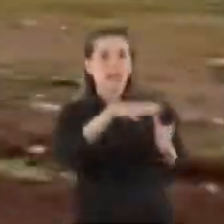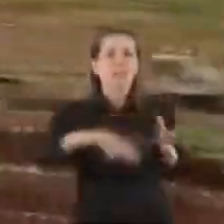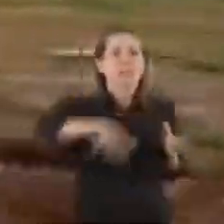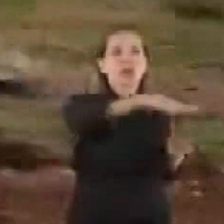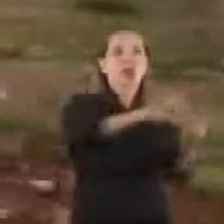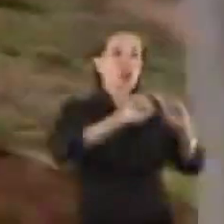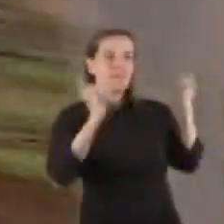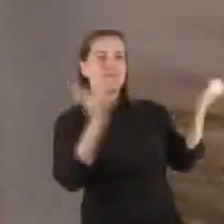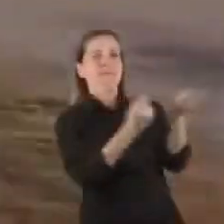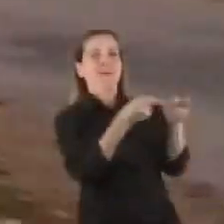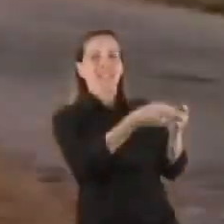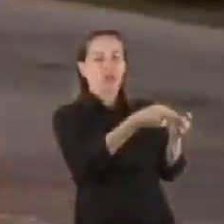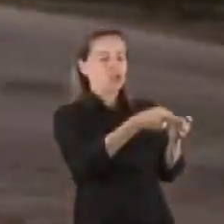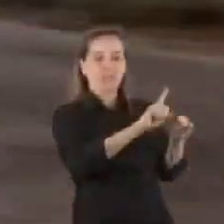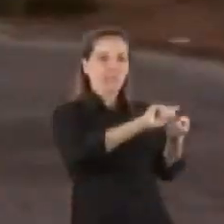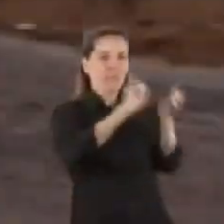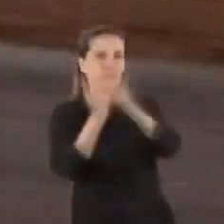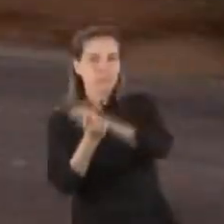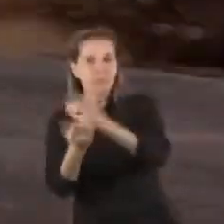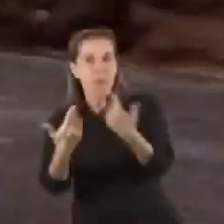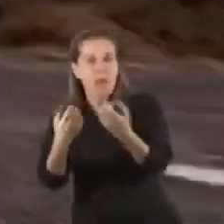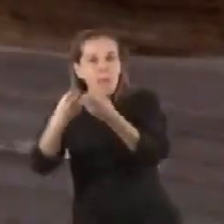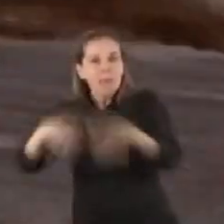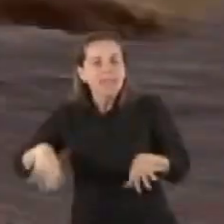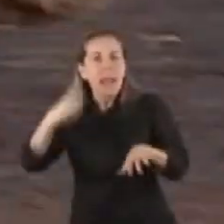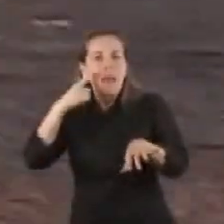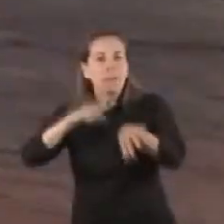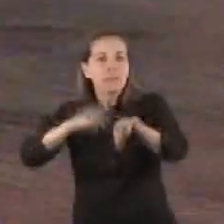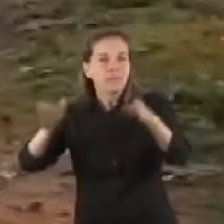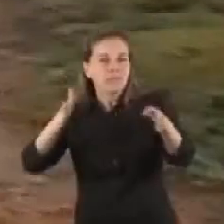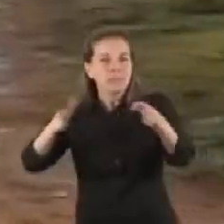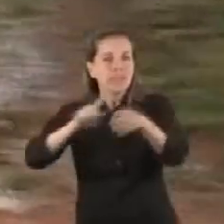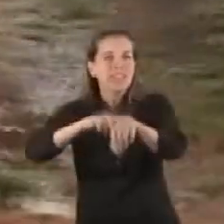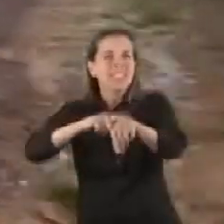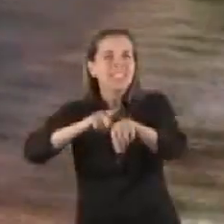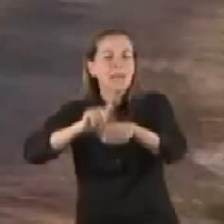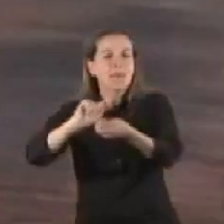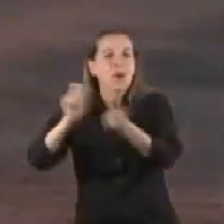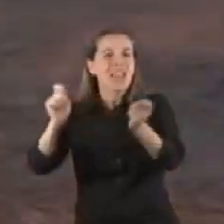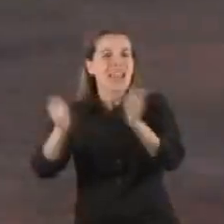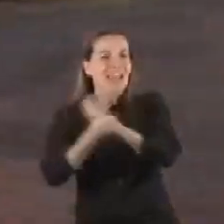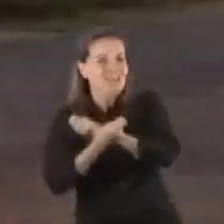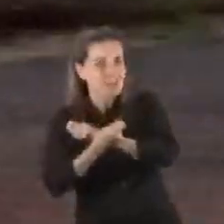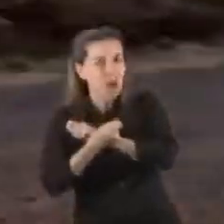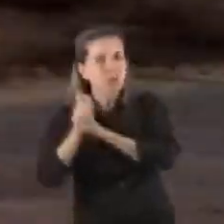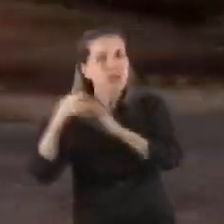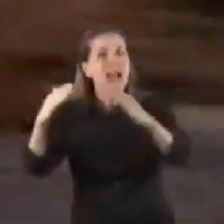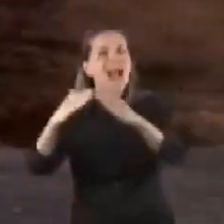estos edificios y pueden empezar a vivir un tiempo de transición en casas propias.